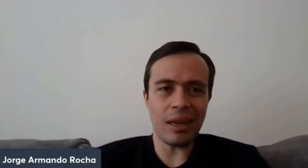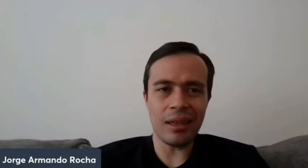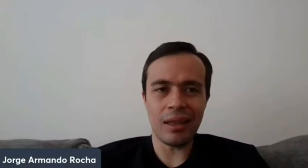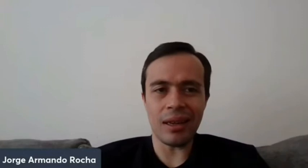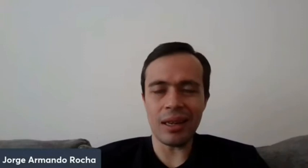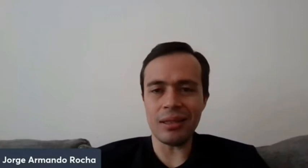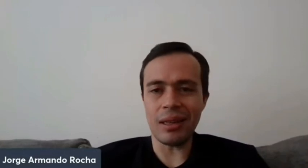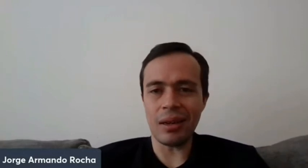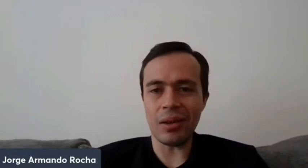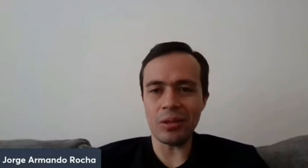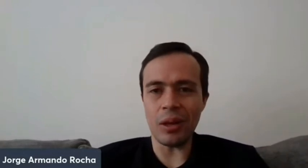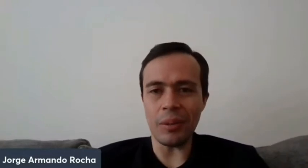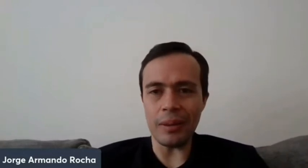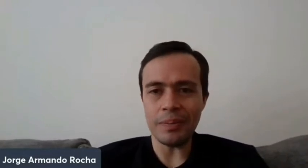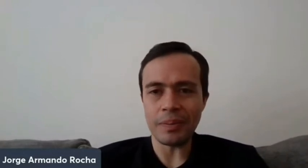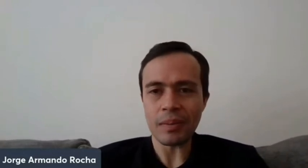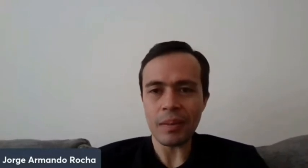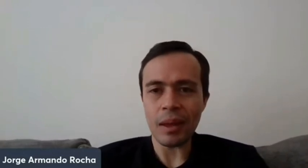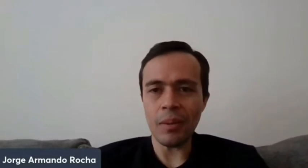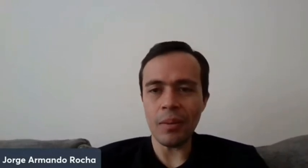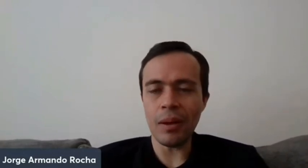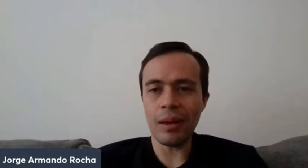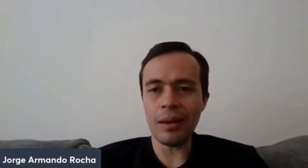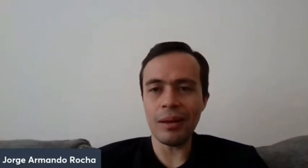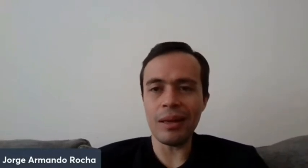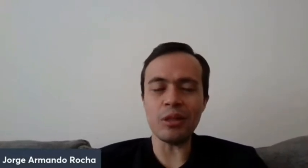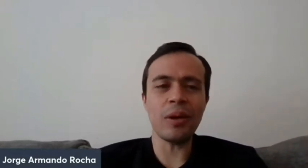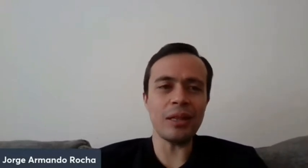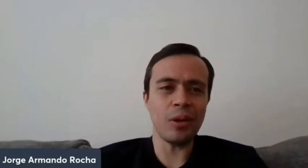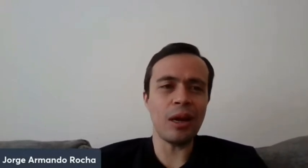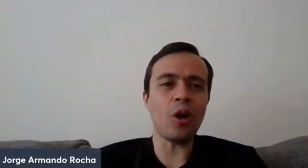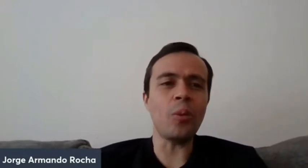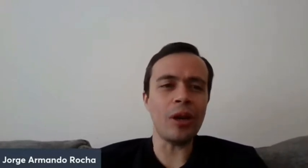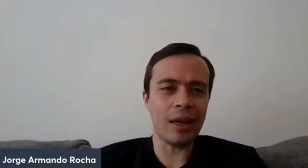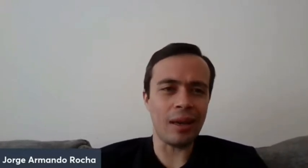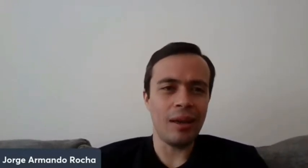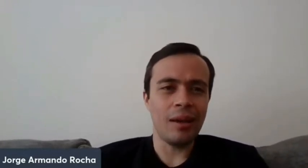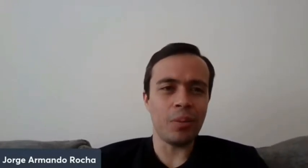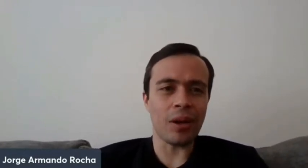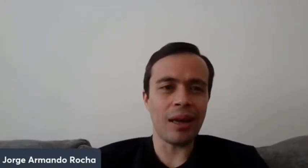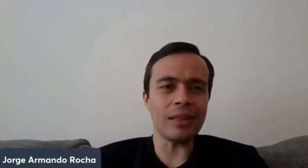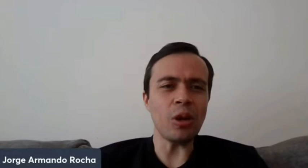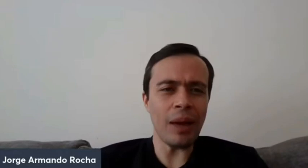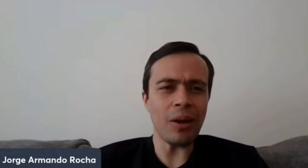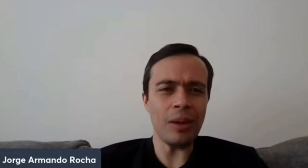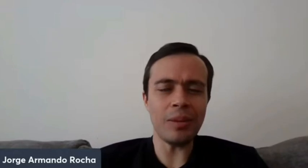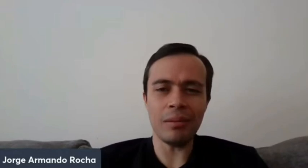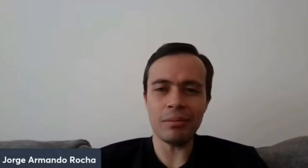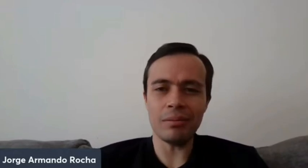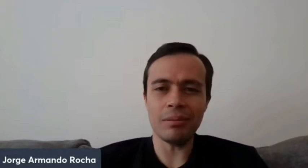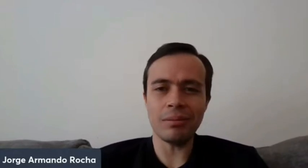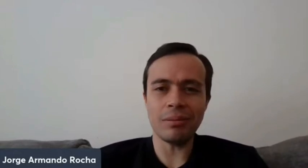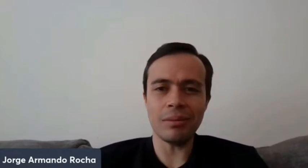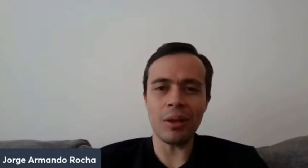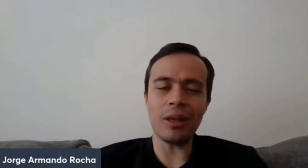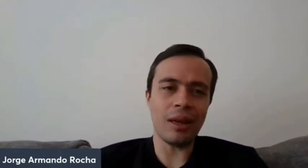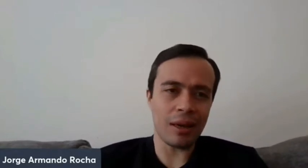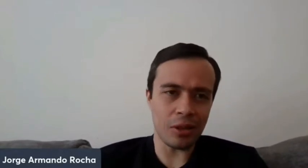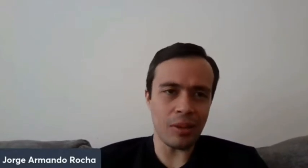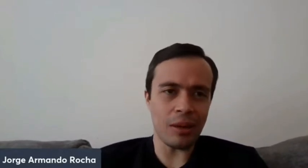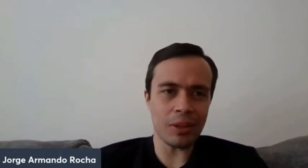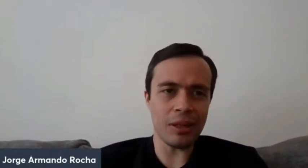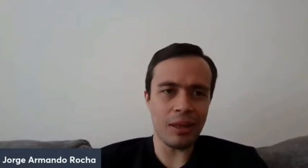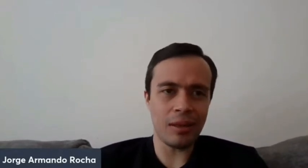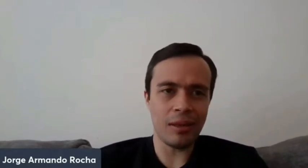Más adelante que el canciller lo resuelva. Y en su caso, que lo comunique. Porque resolverlo, más bien, lo